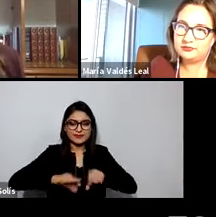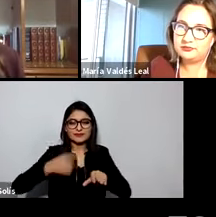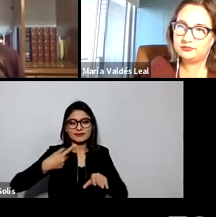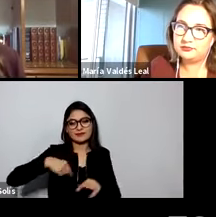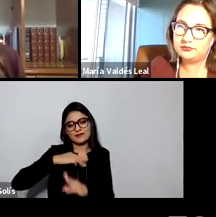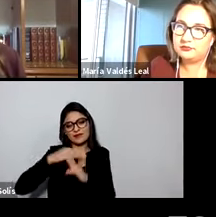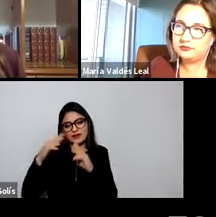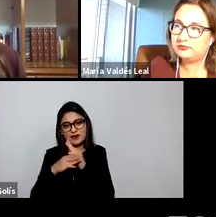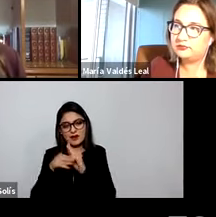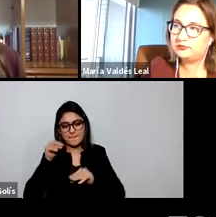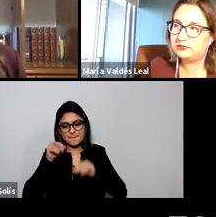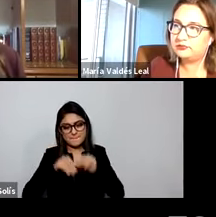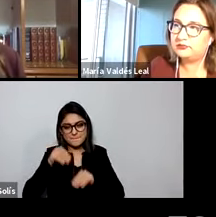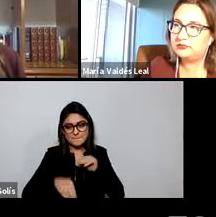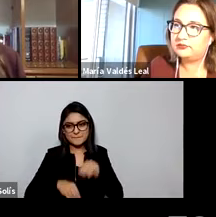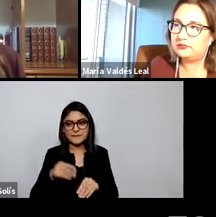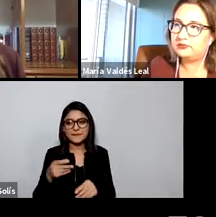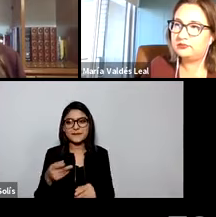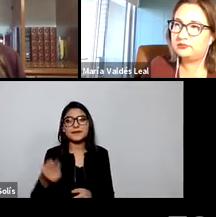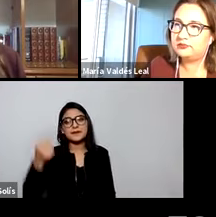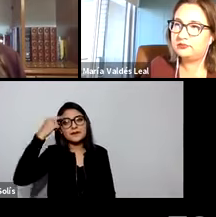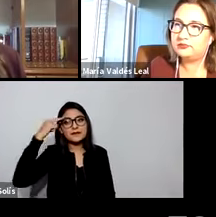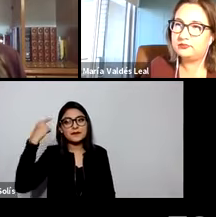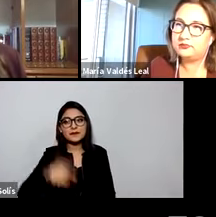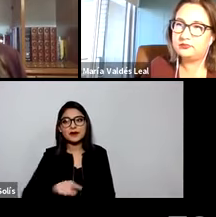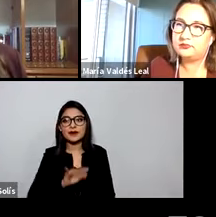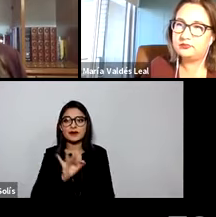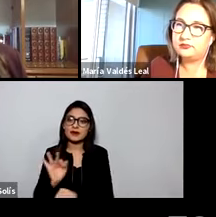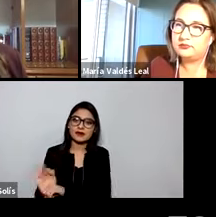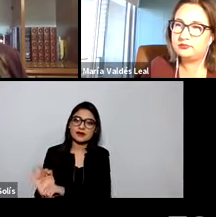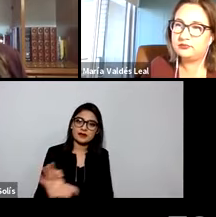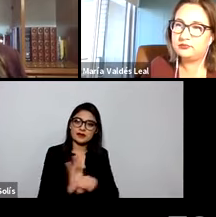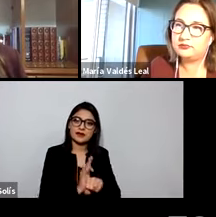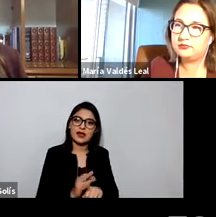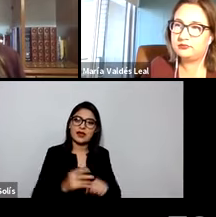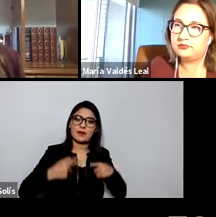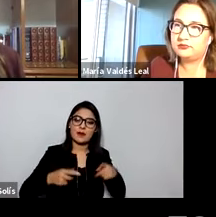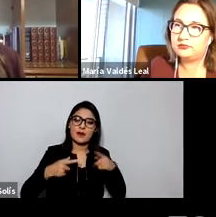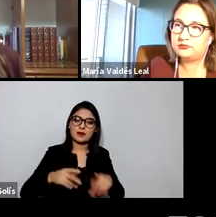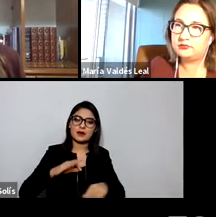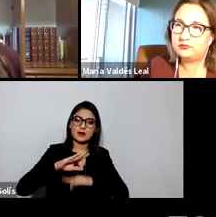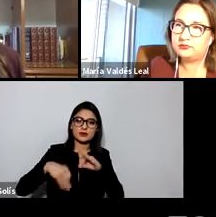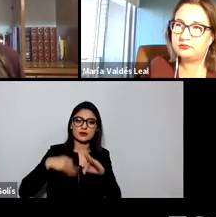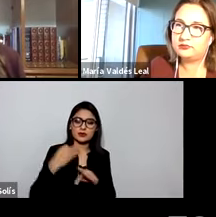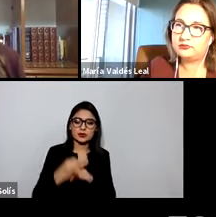material que hemos hecho, esperando que realmente les sirva a las personas para,